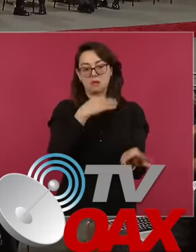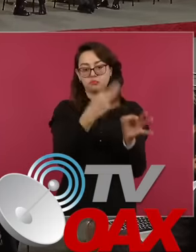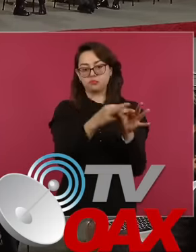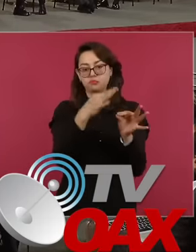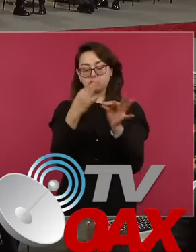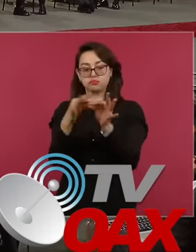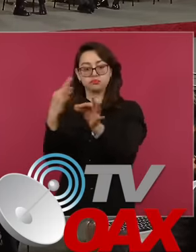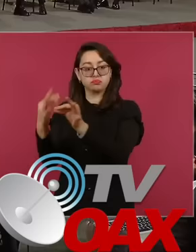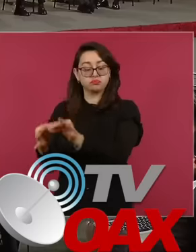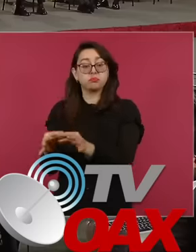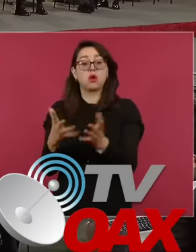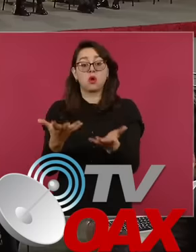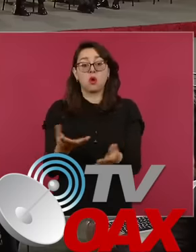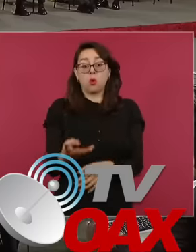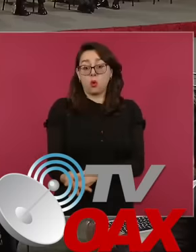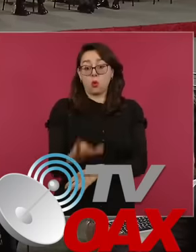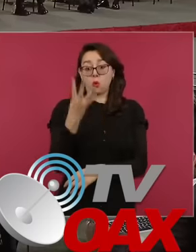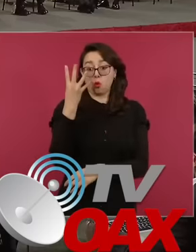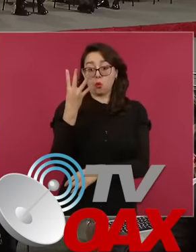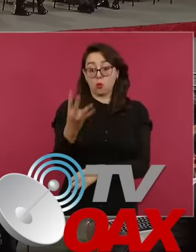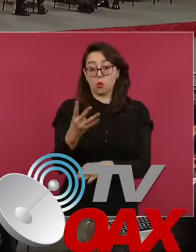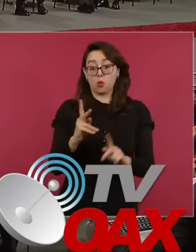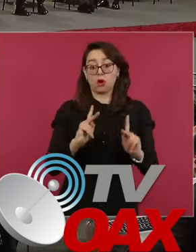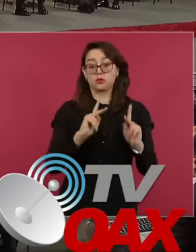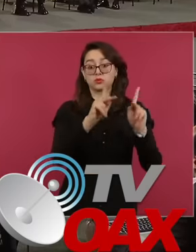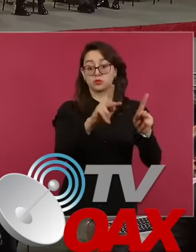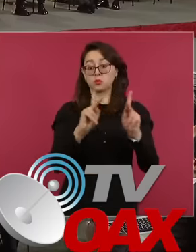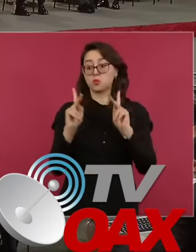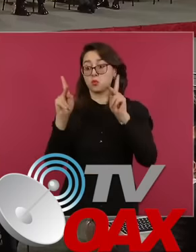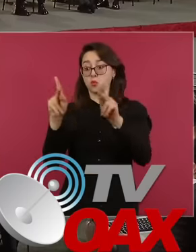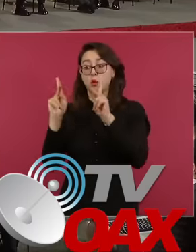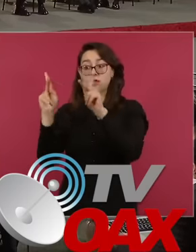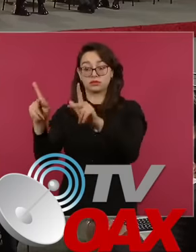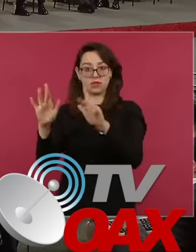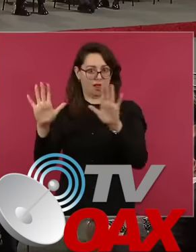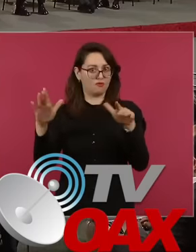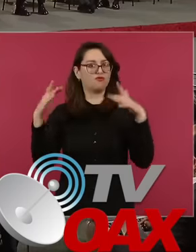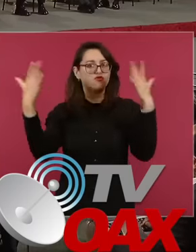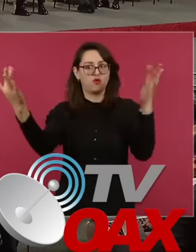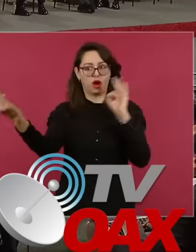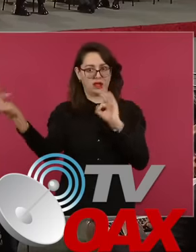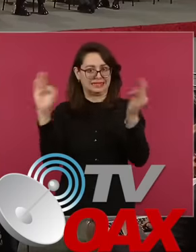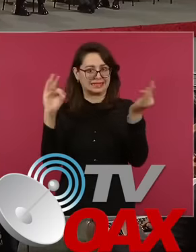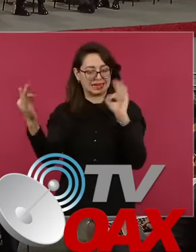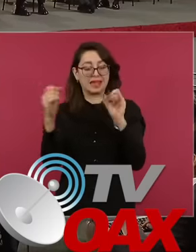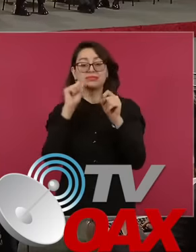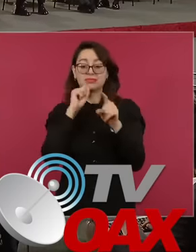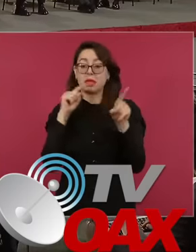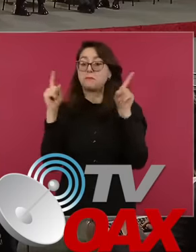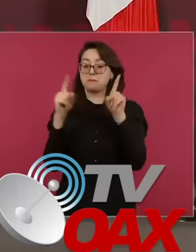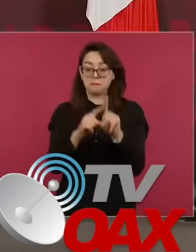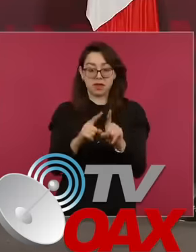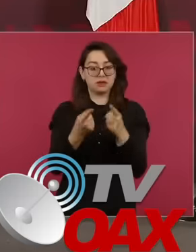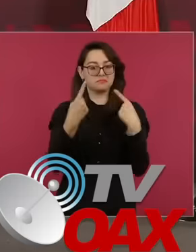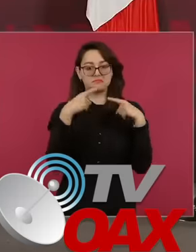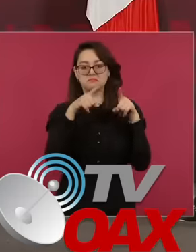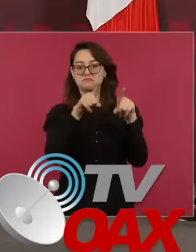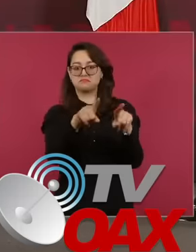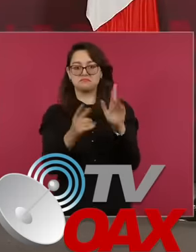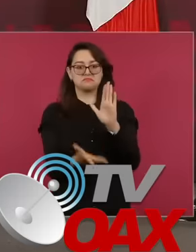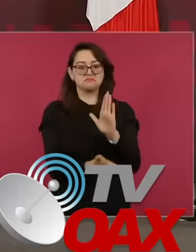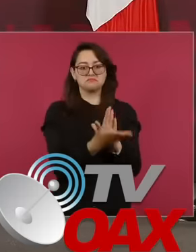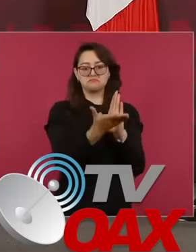tramo, el viaducto de Candelaria se encuentra concluido, y estamos progresando con los viaductos de